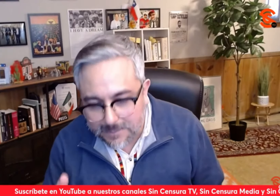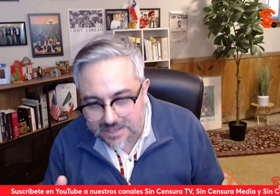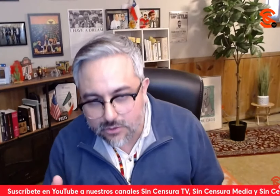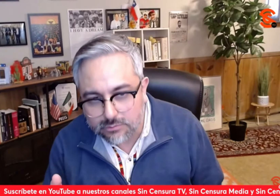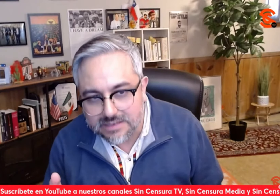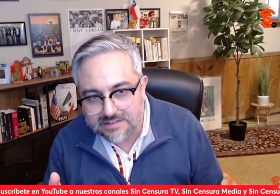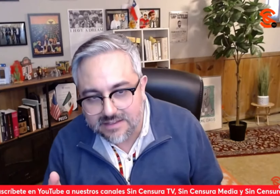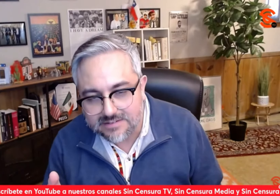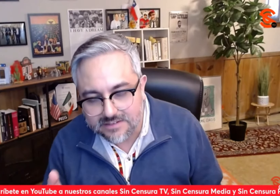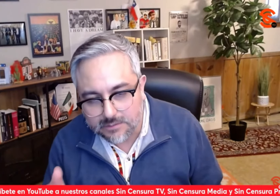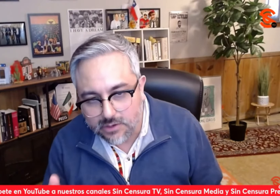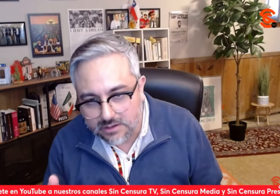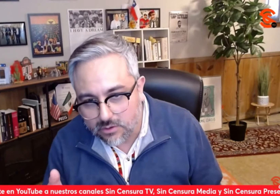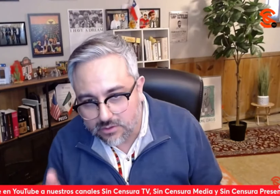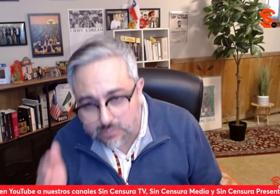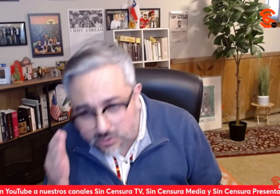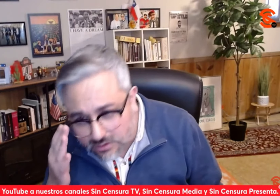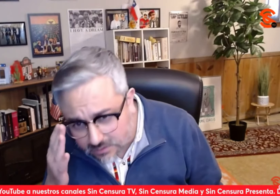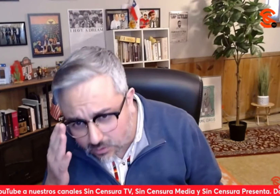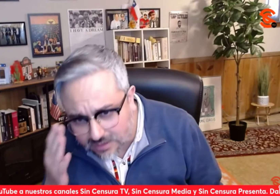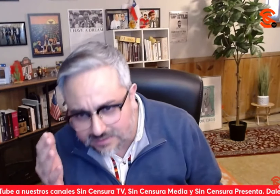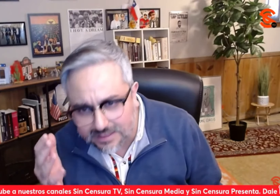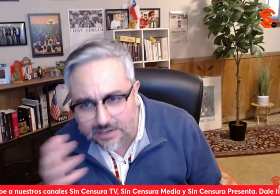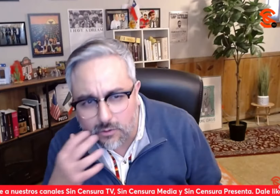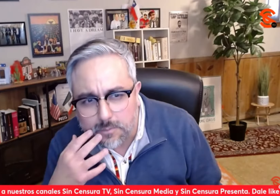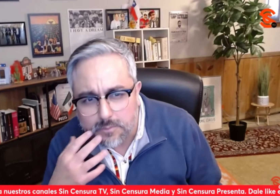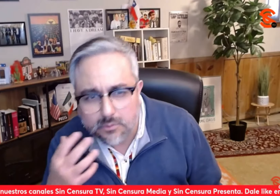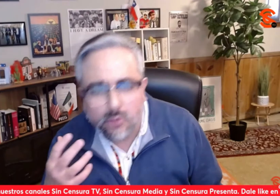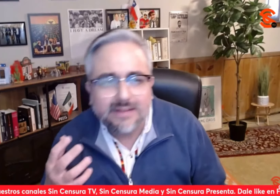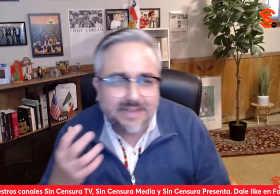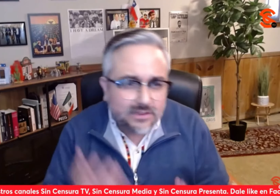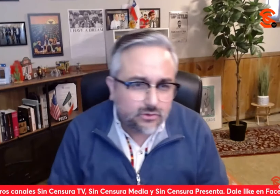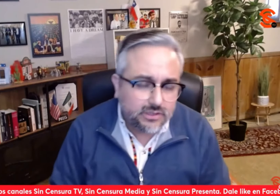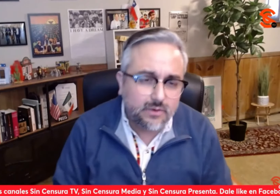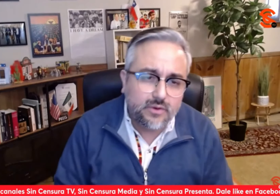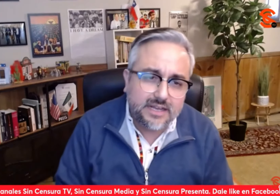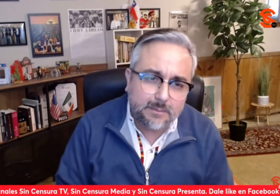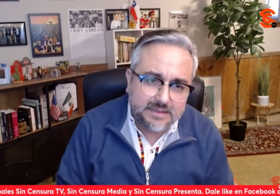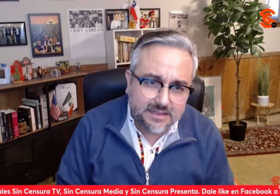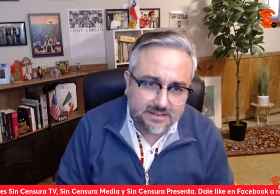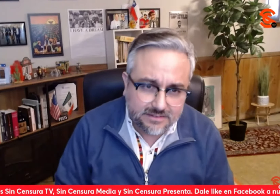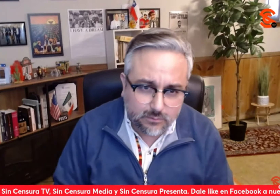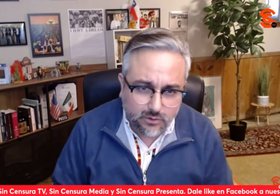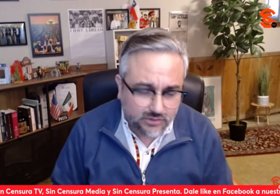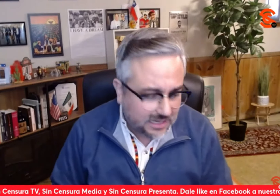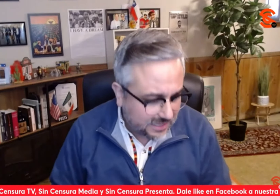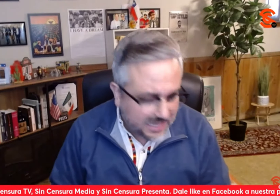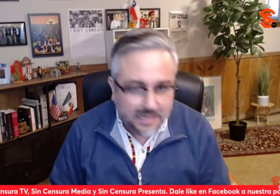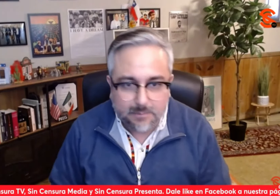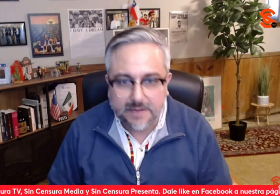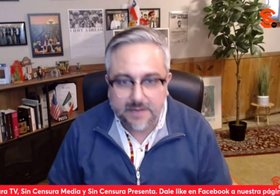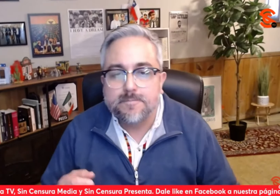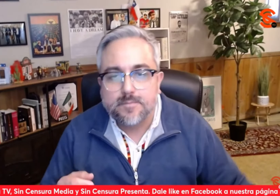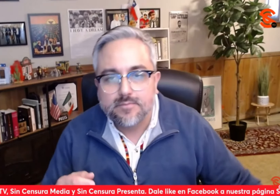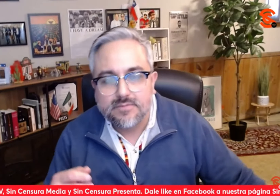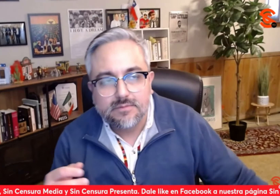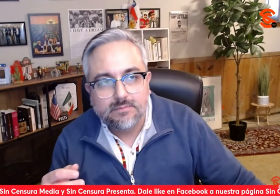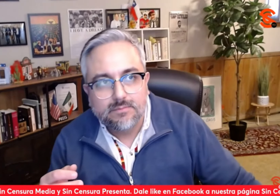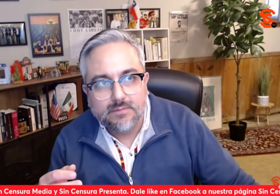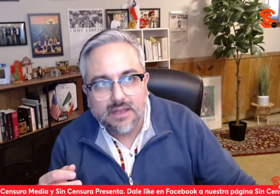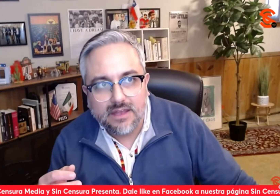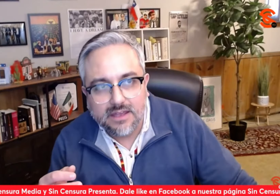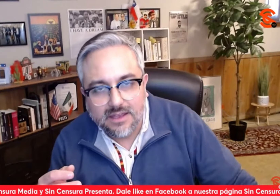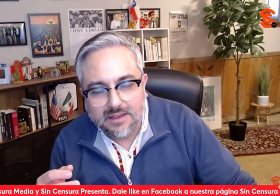su campaña 2006 recibió alrededor de $2 millones del narco, pero basándose únicamente en testimonios de la DEA. Mire,